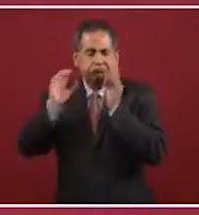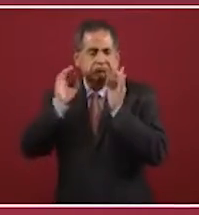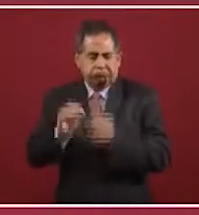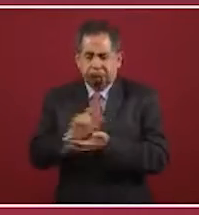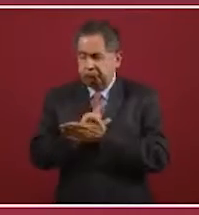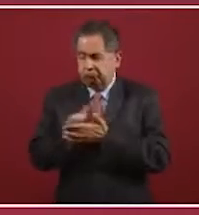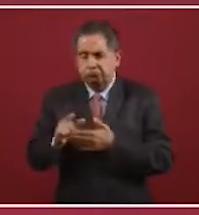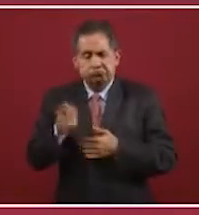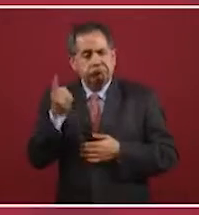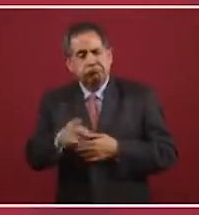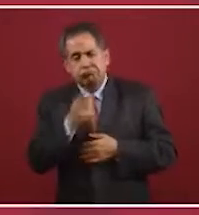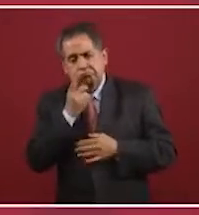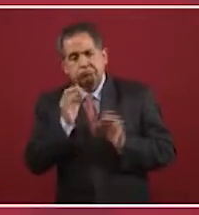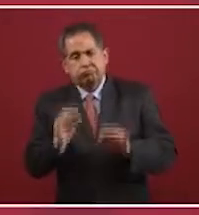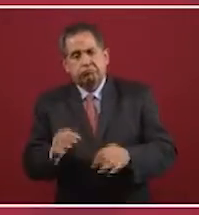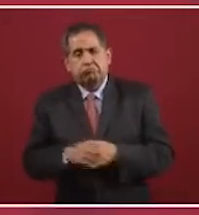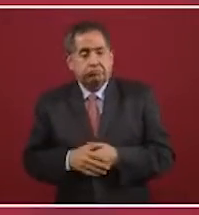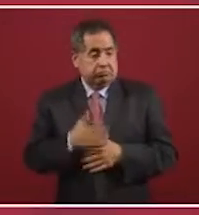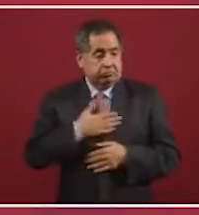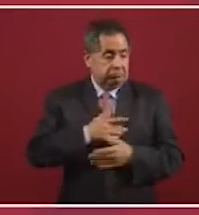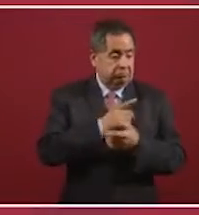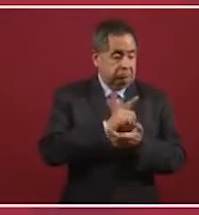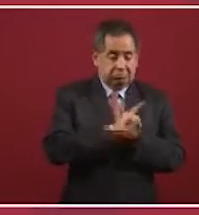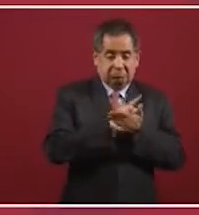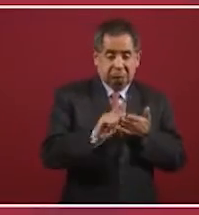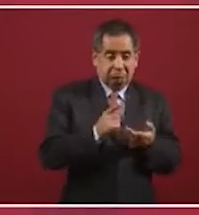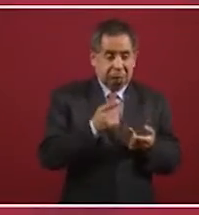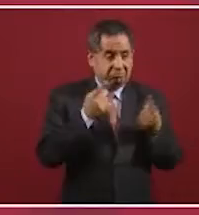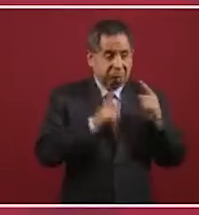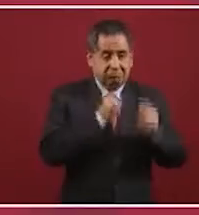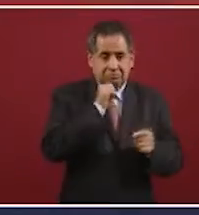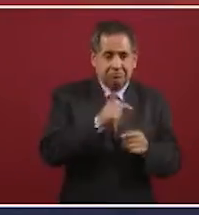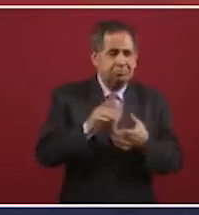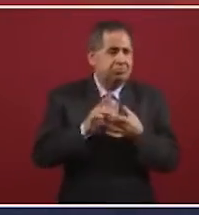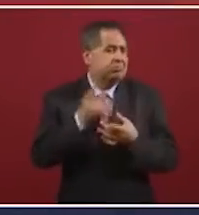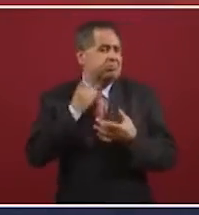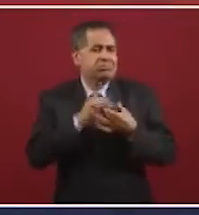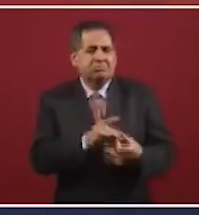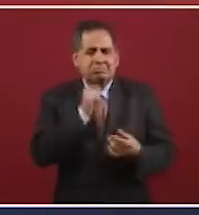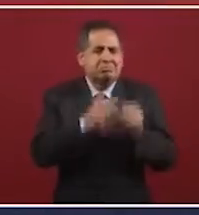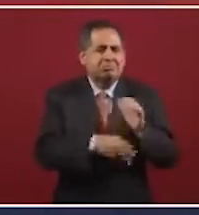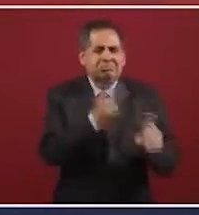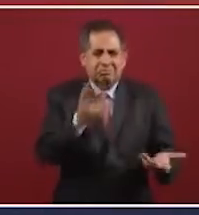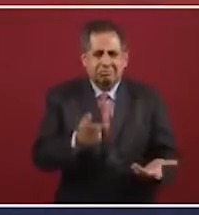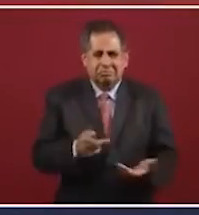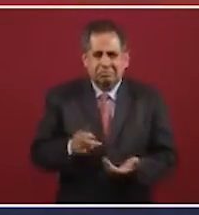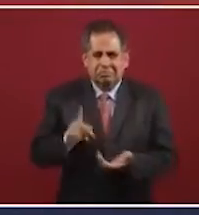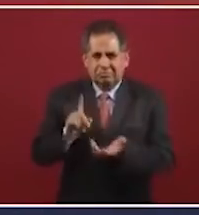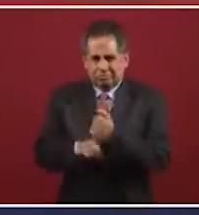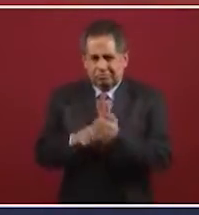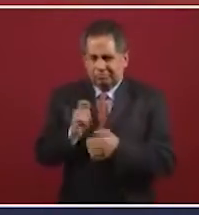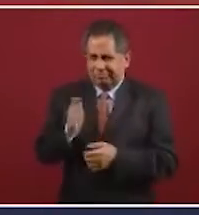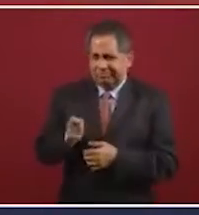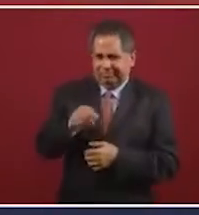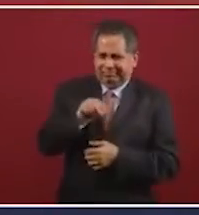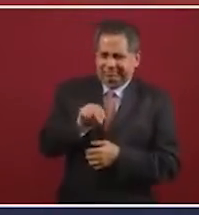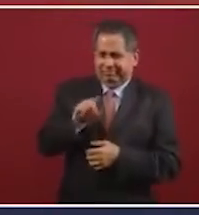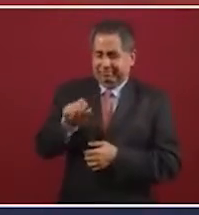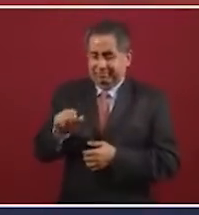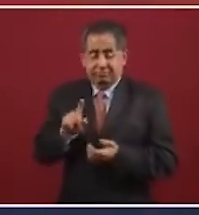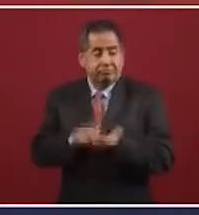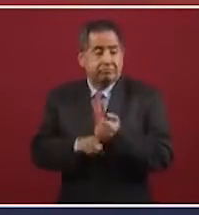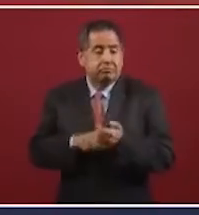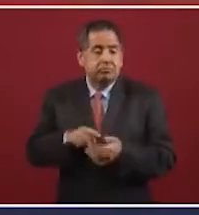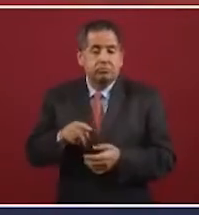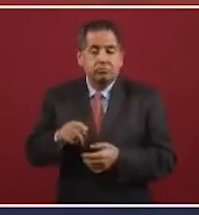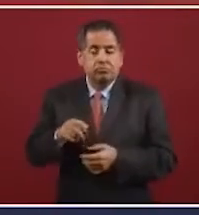tengo autoridad moral, no tengo autoridad política, no tengo nada, soy la nada